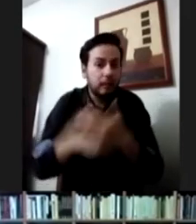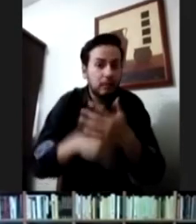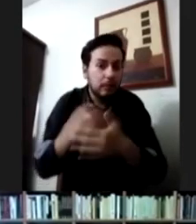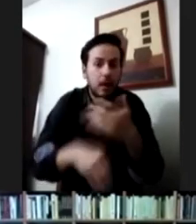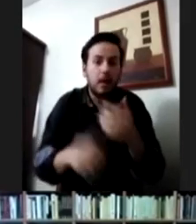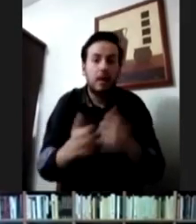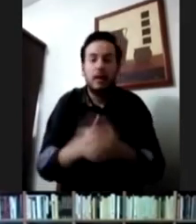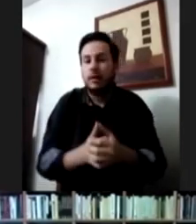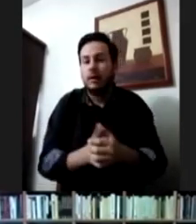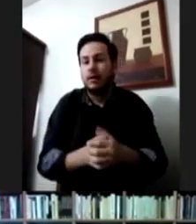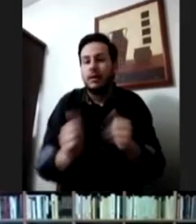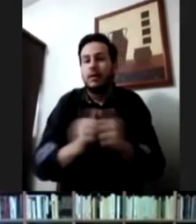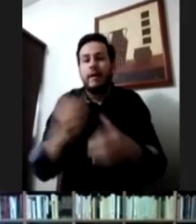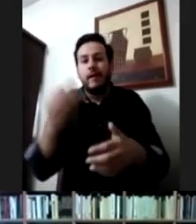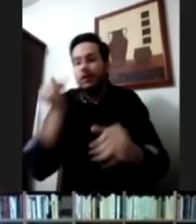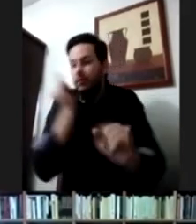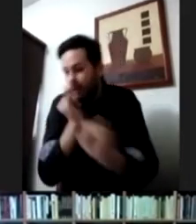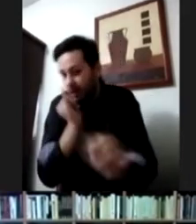a internet,